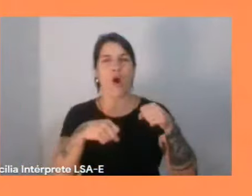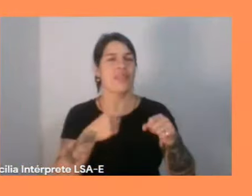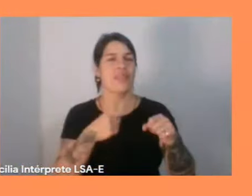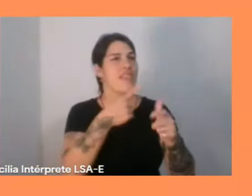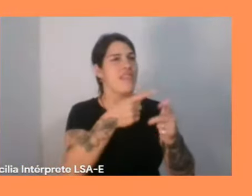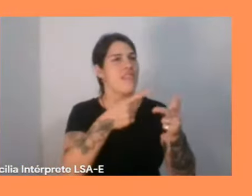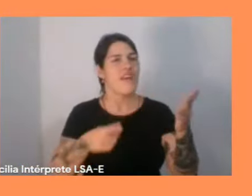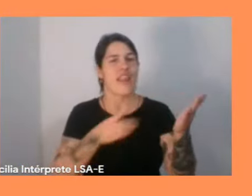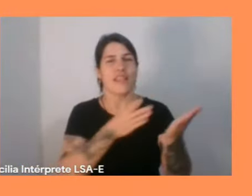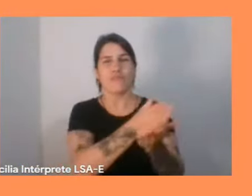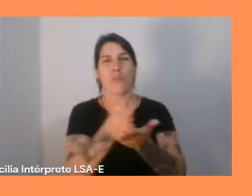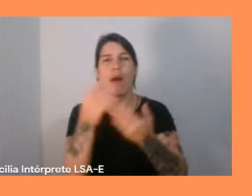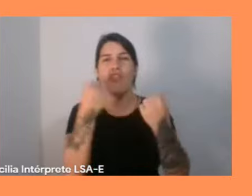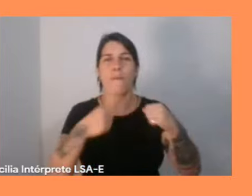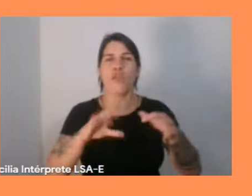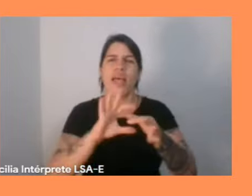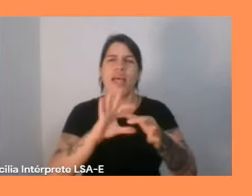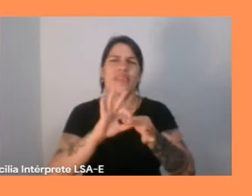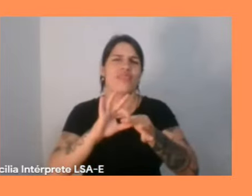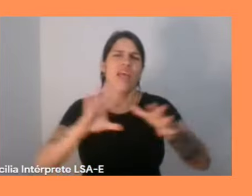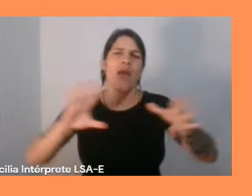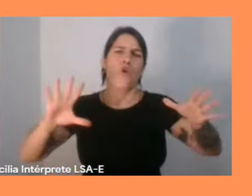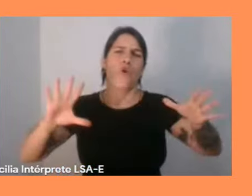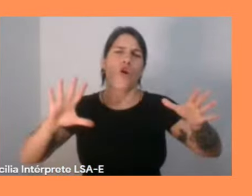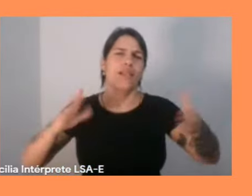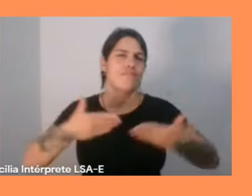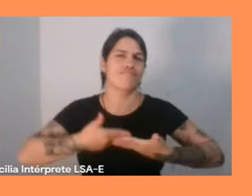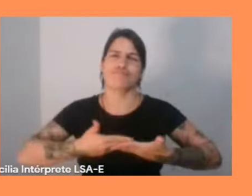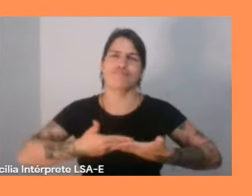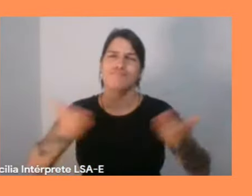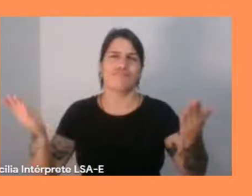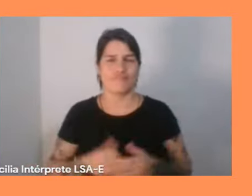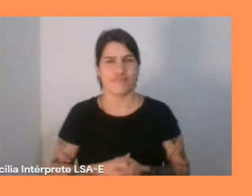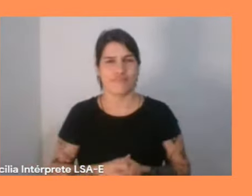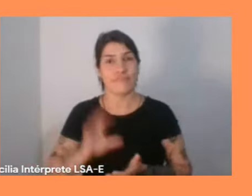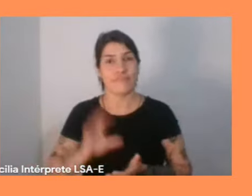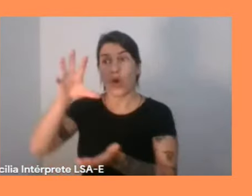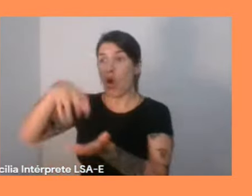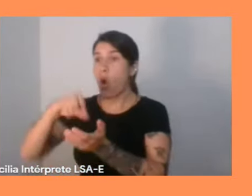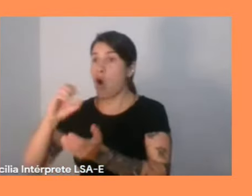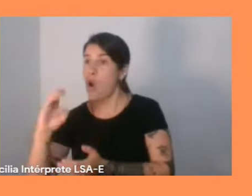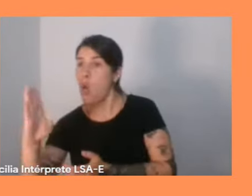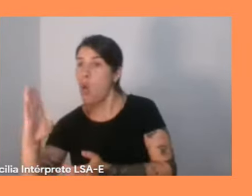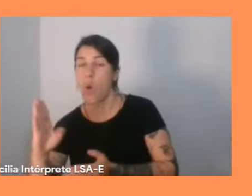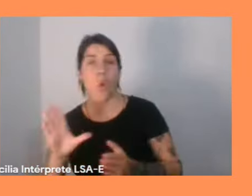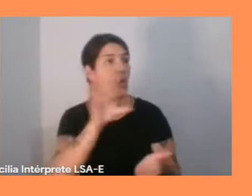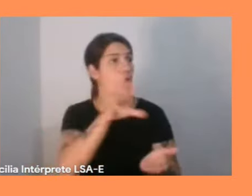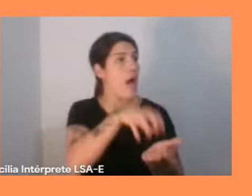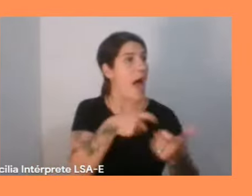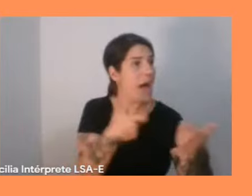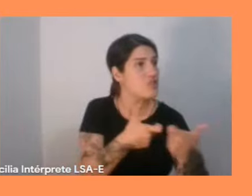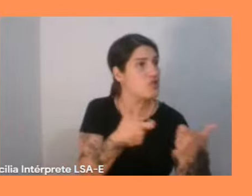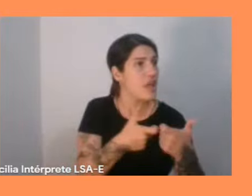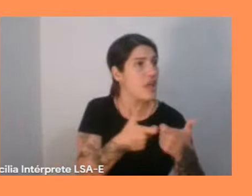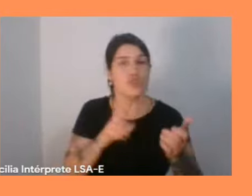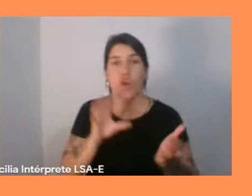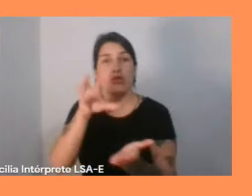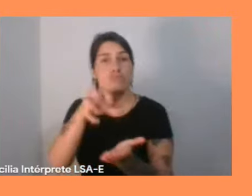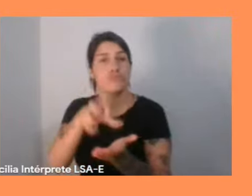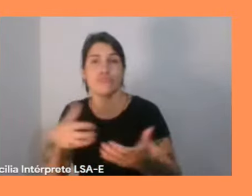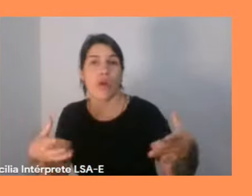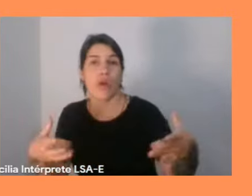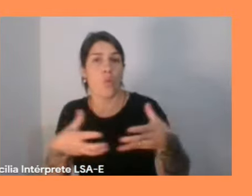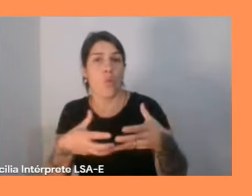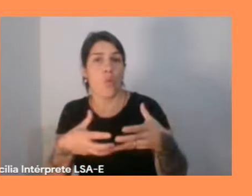deportivas cumplen un rol fundamental en la formación, crecimiento y desarrollo de las infancias y las